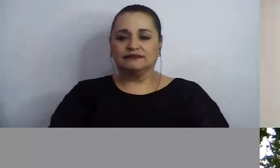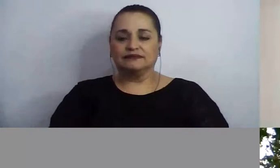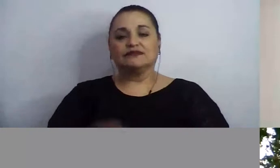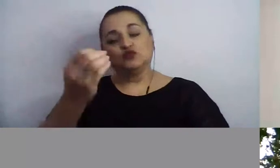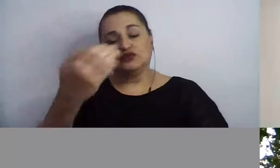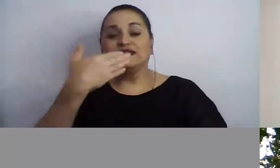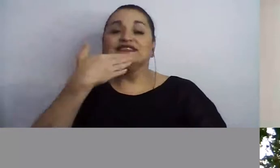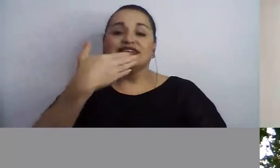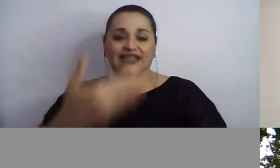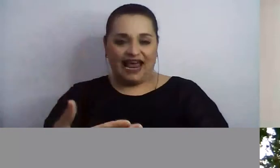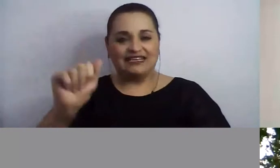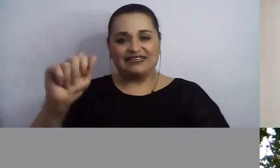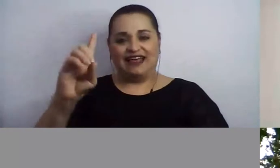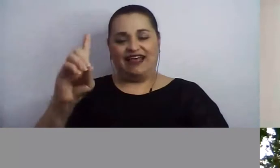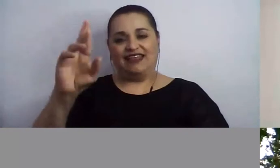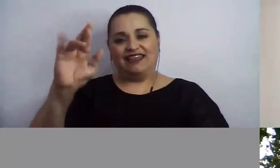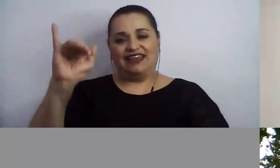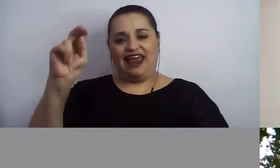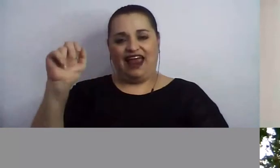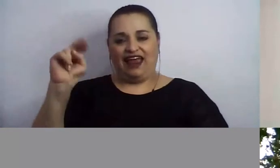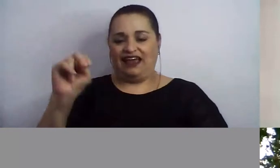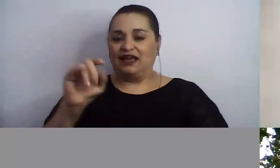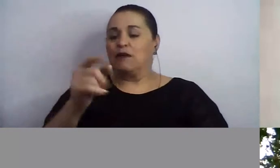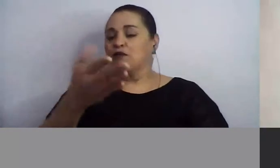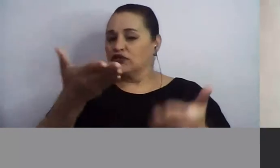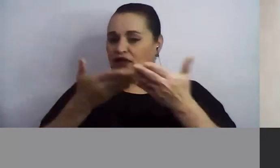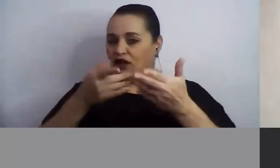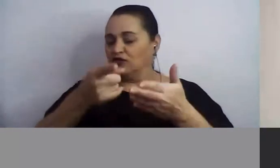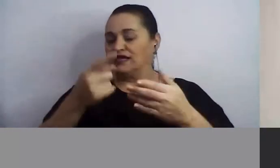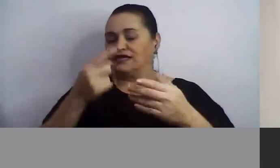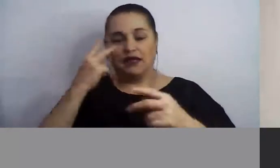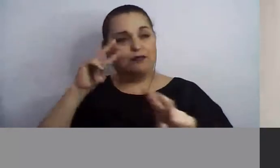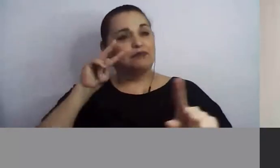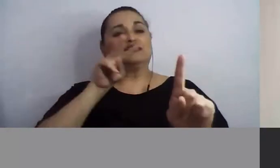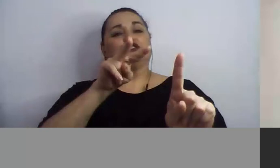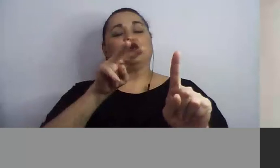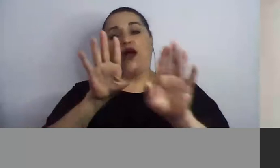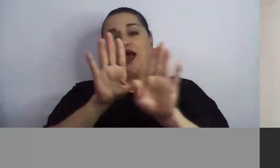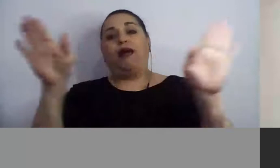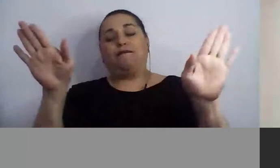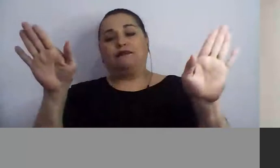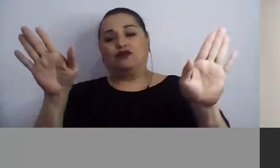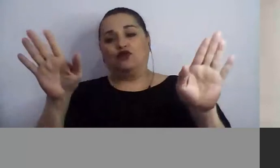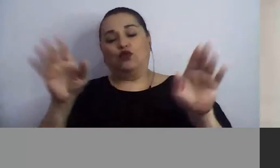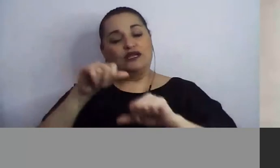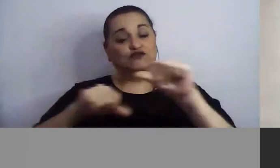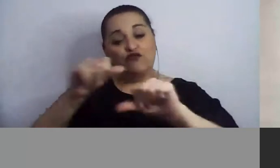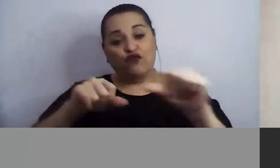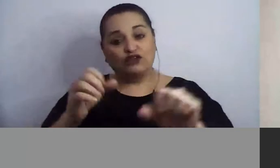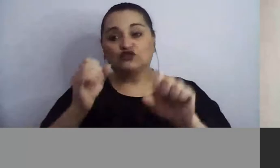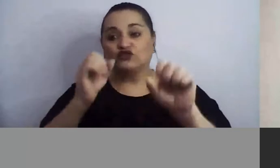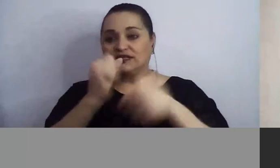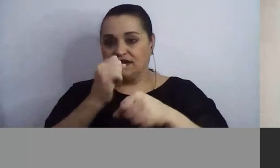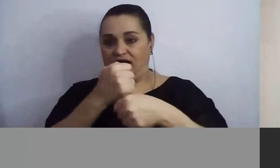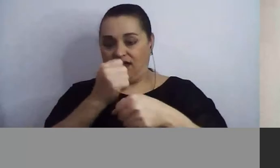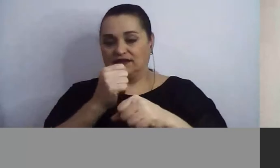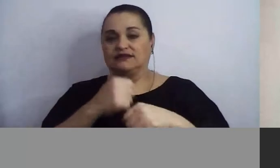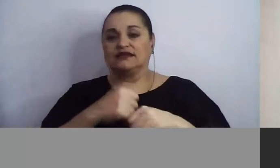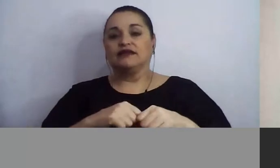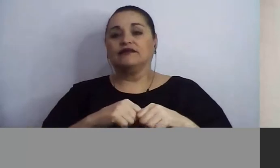Muchísimas gracias don Adrián por darnos esta visión amplia sobre los esfuerzos que se están realizando